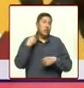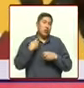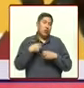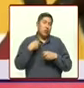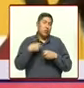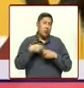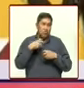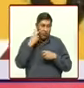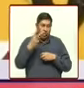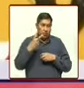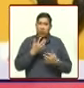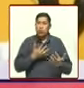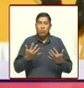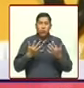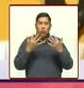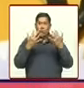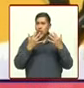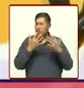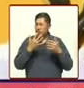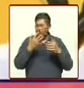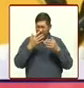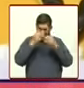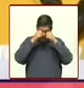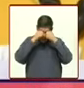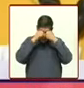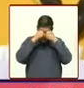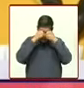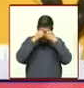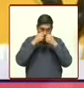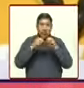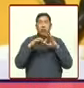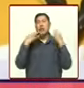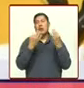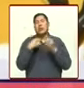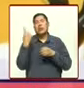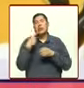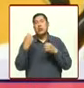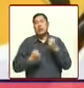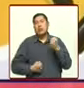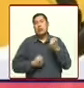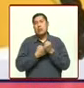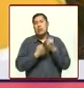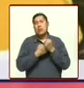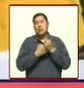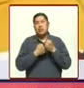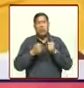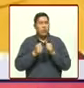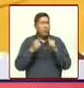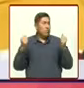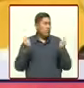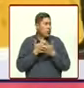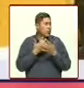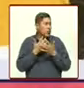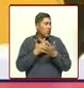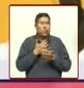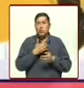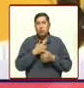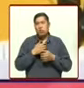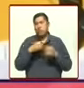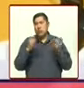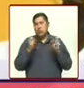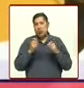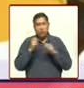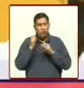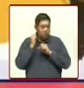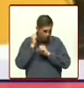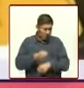difícil, como se ve, el humo está bastante espeso. Bueno, la familia siempre está apoyando, ¿no? También con el temor, como ustedes saben, primera línea es lo